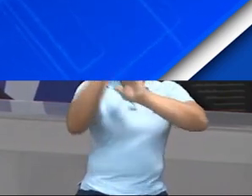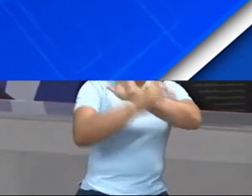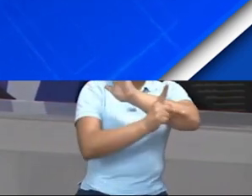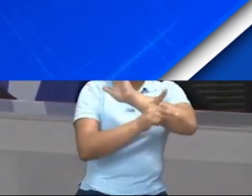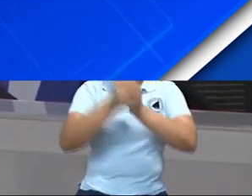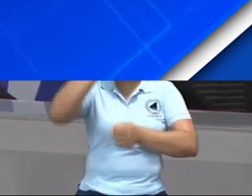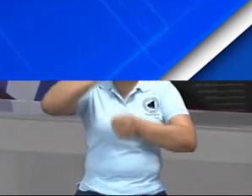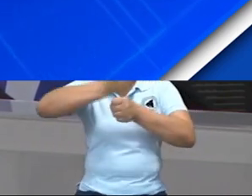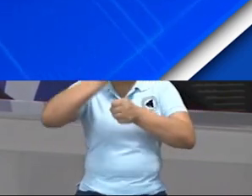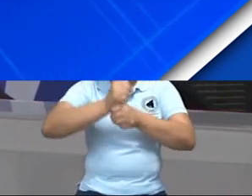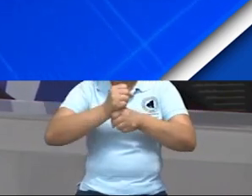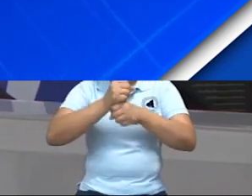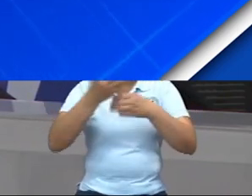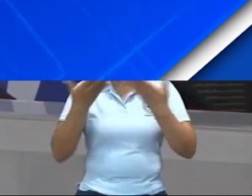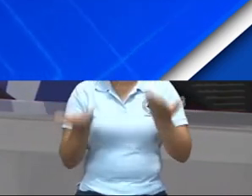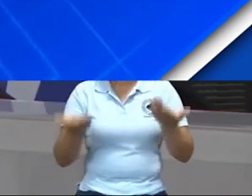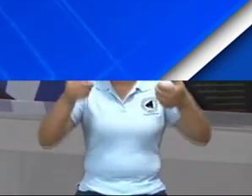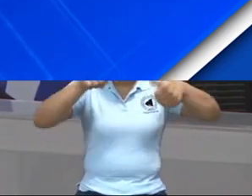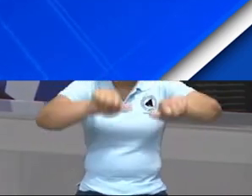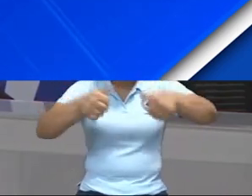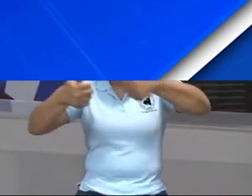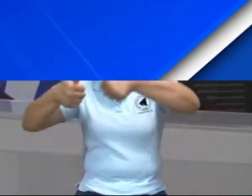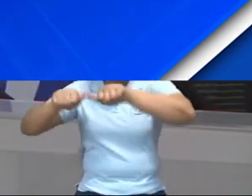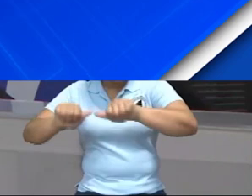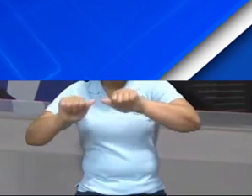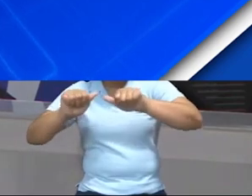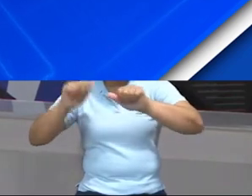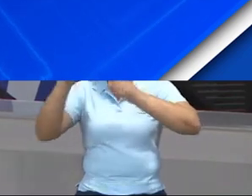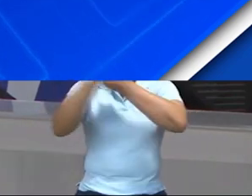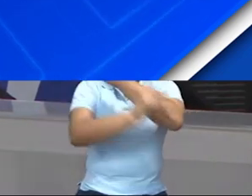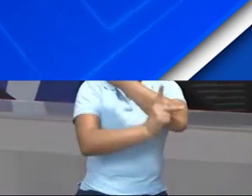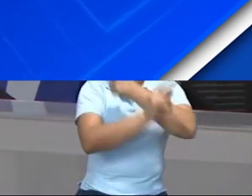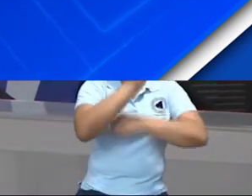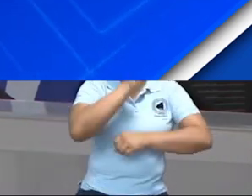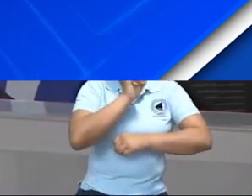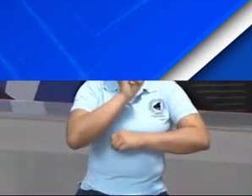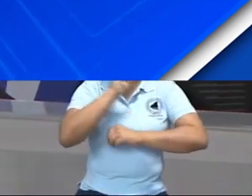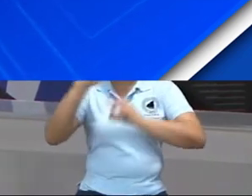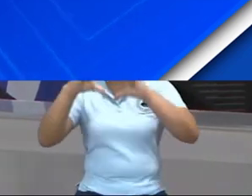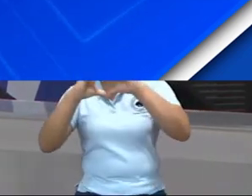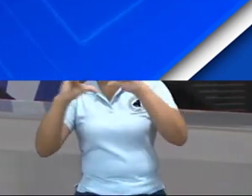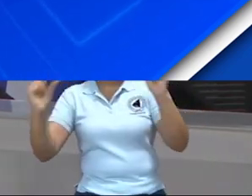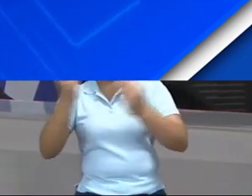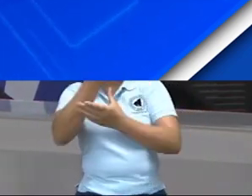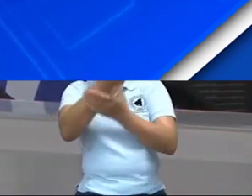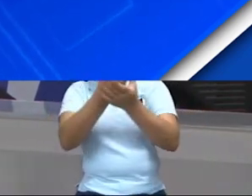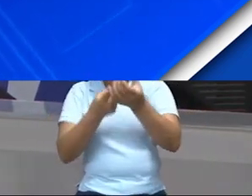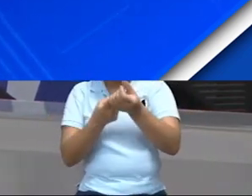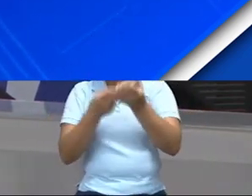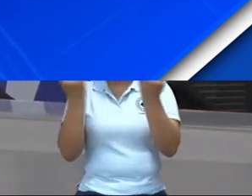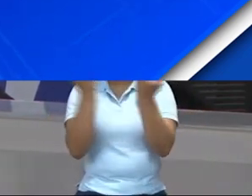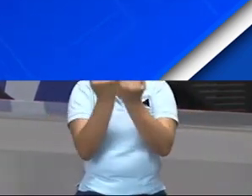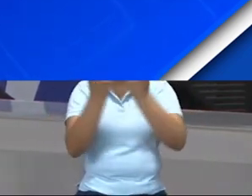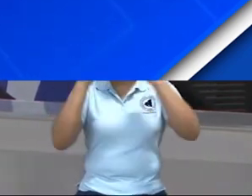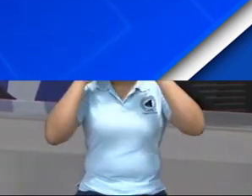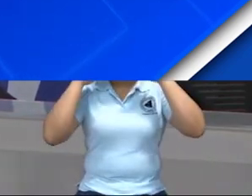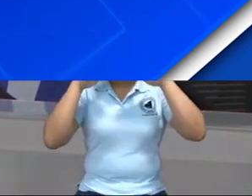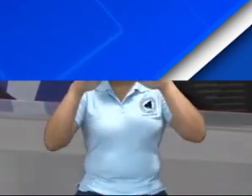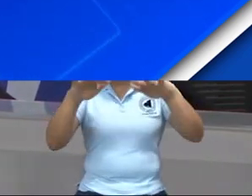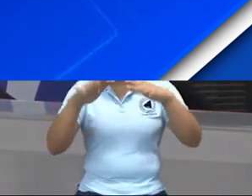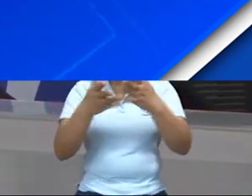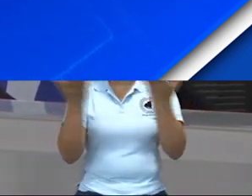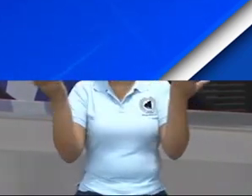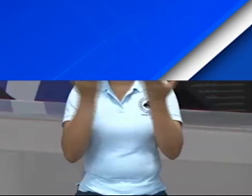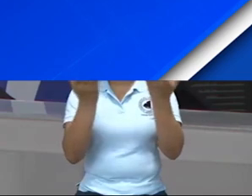que permitan la coordinación y colaboración entre ambos estados, teniendo en cuenta la información de